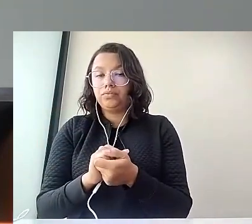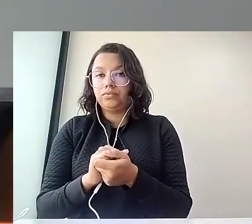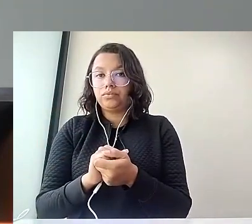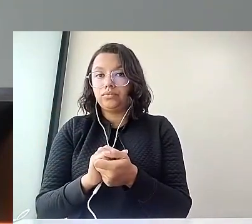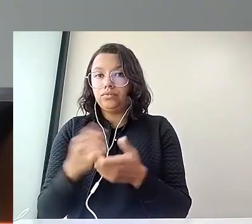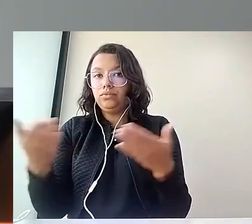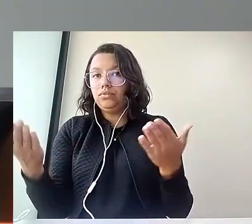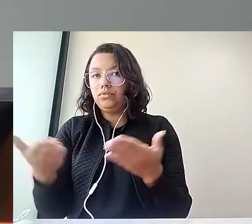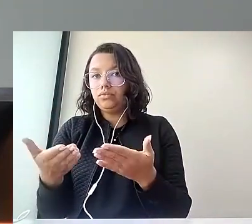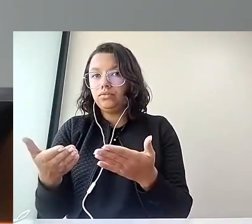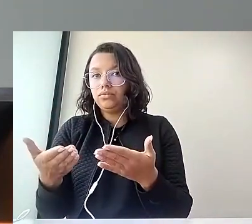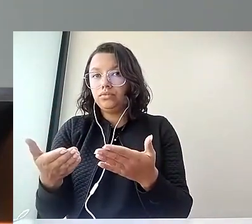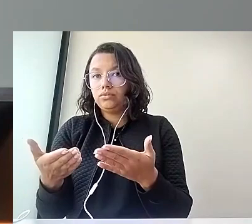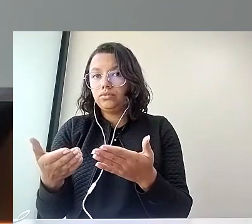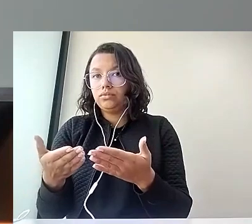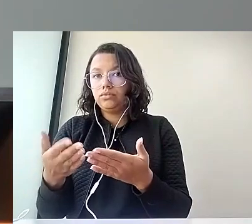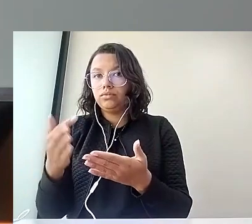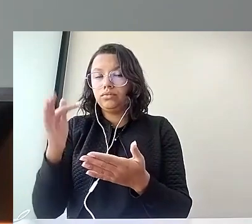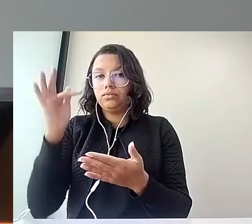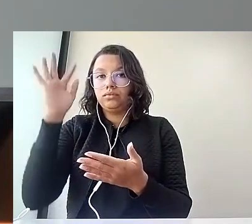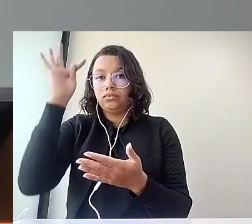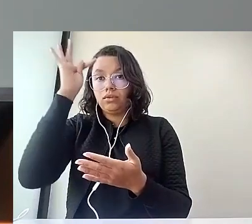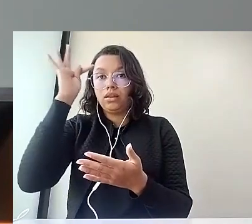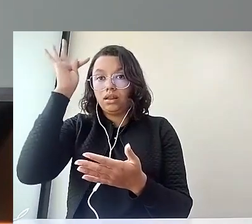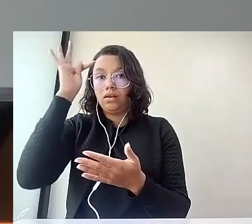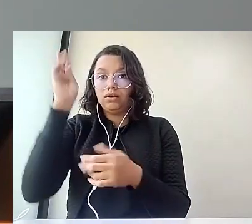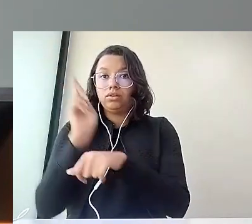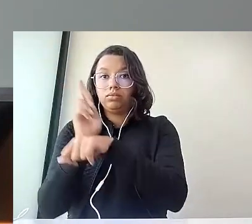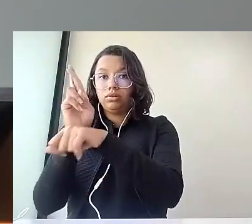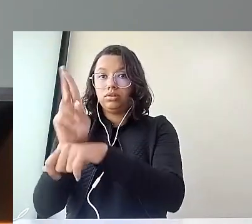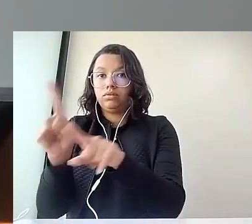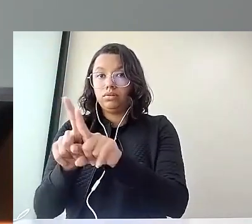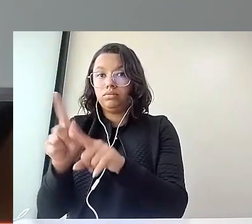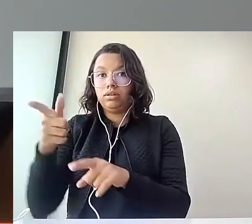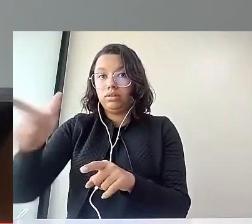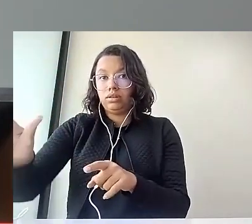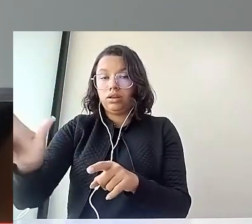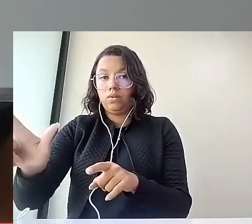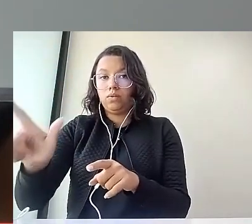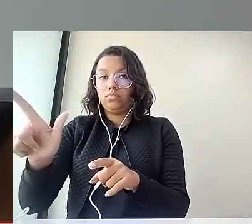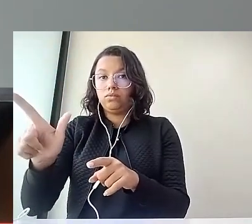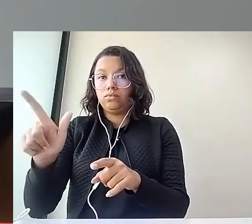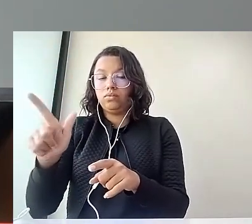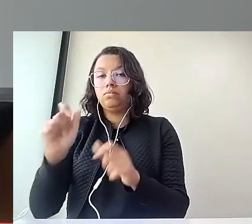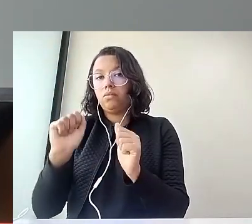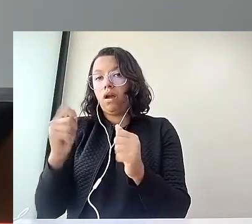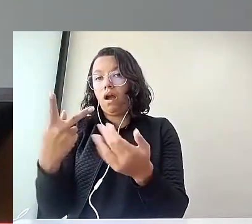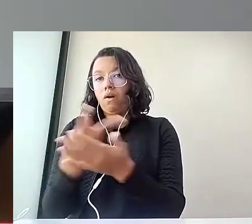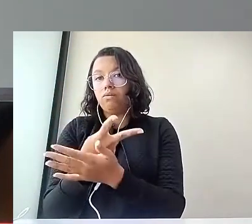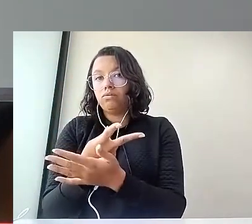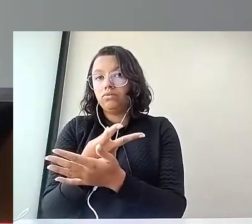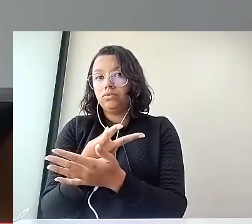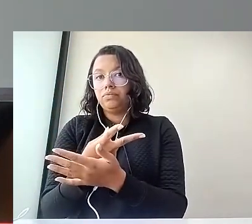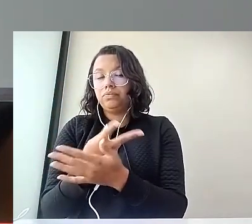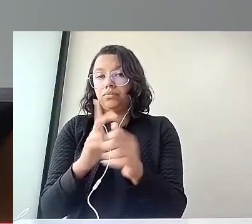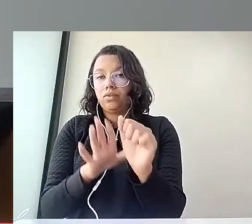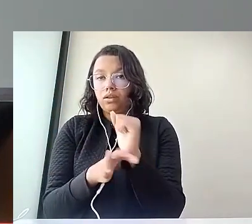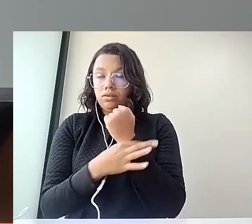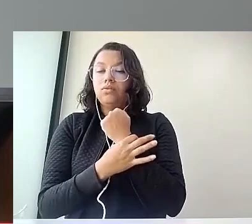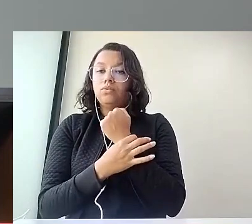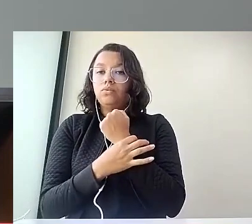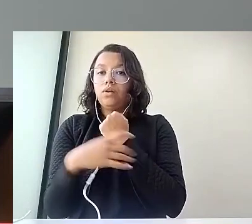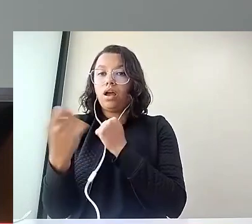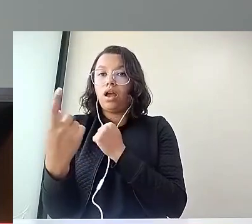Esa teoría de la representación también tiene otra consecuencia: asegura la unidad de